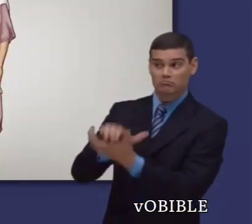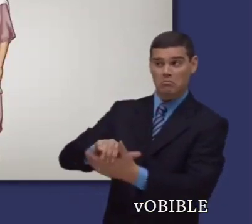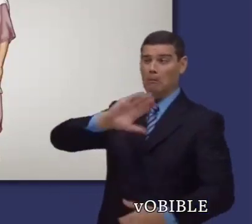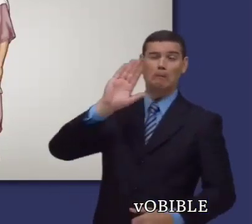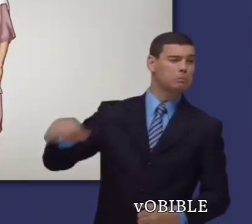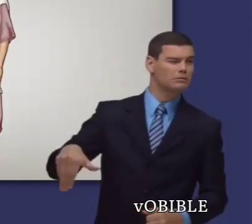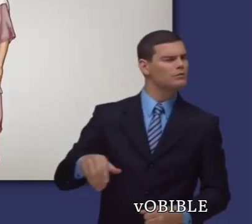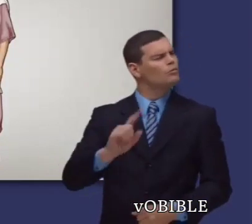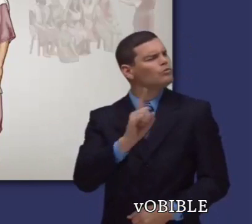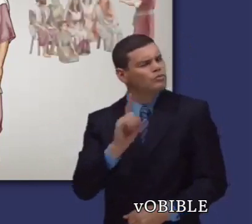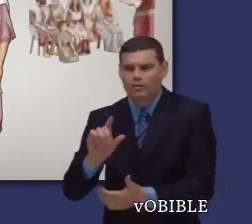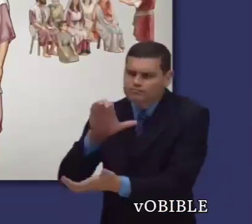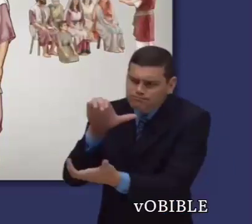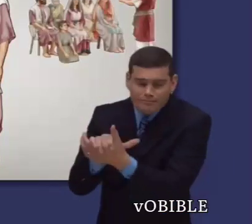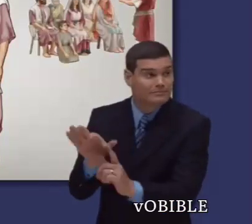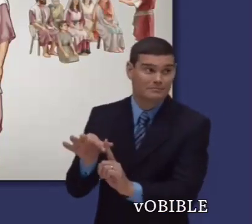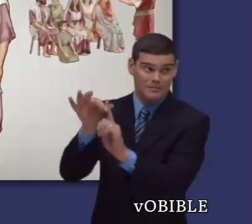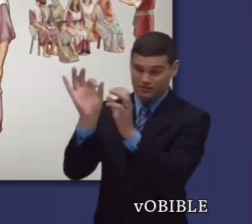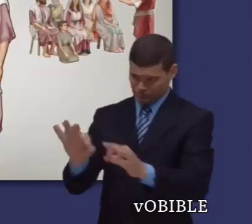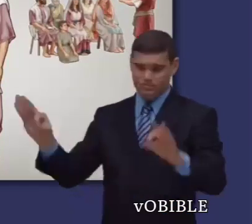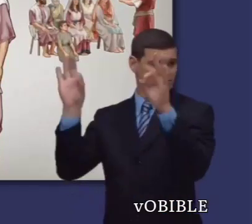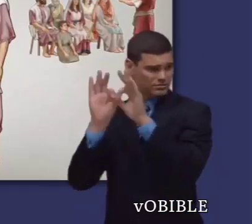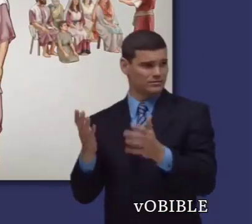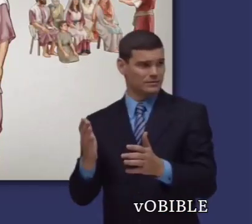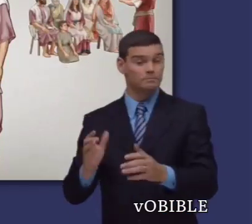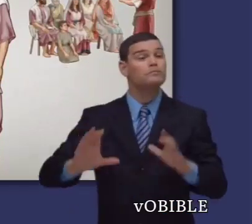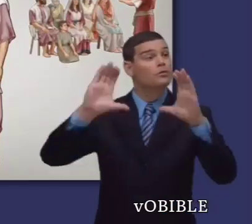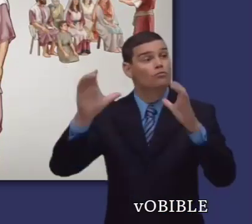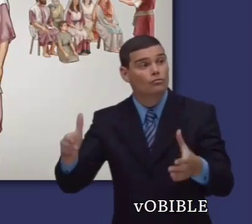matrimonio y sean obedientes a los que los dirigen.